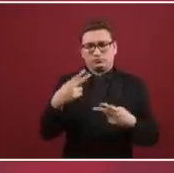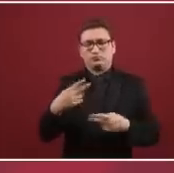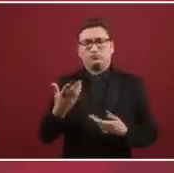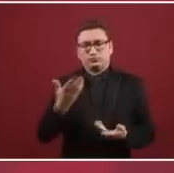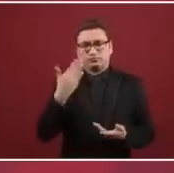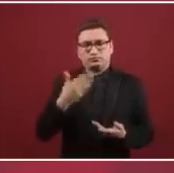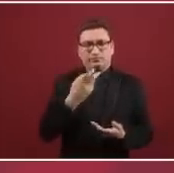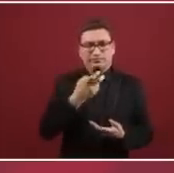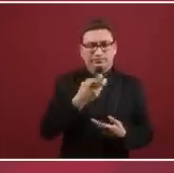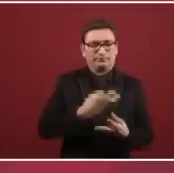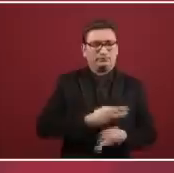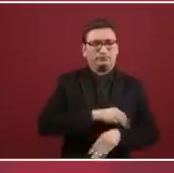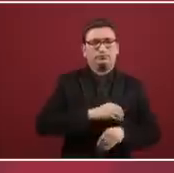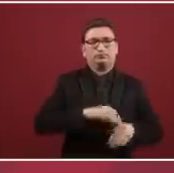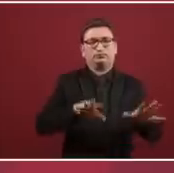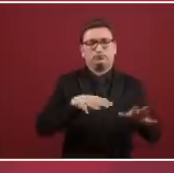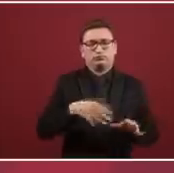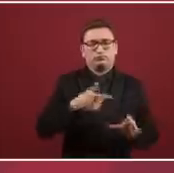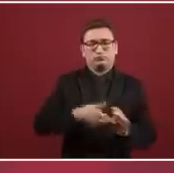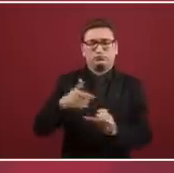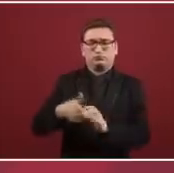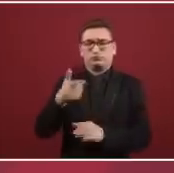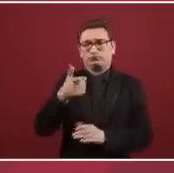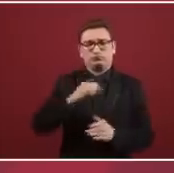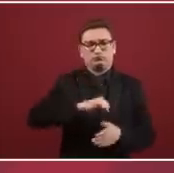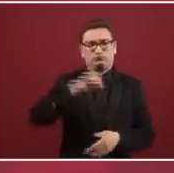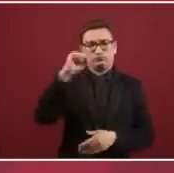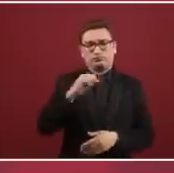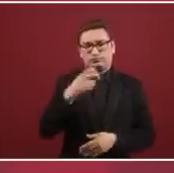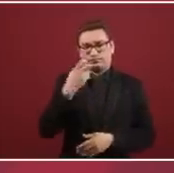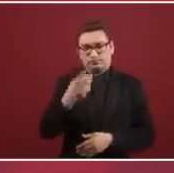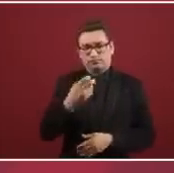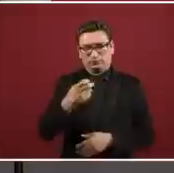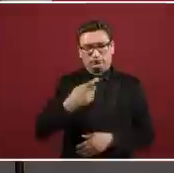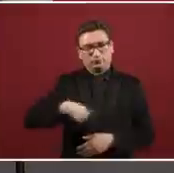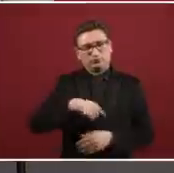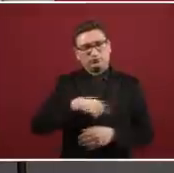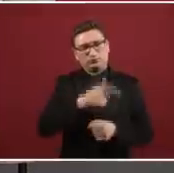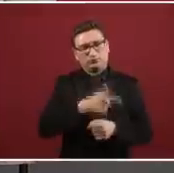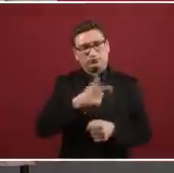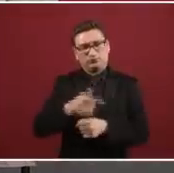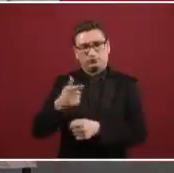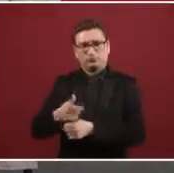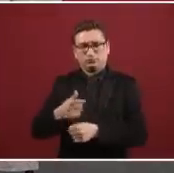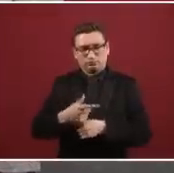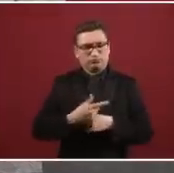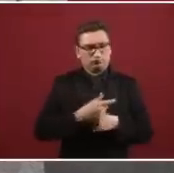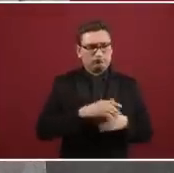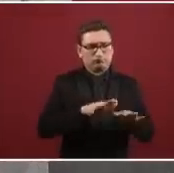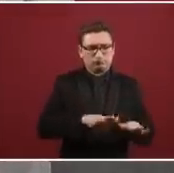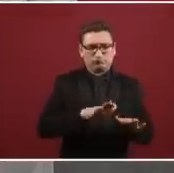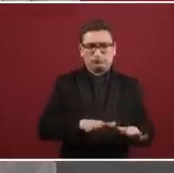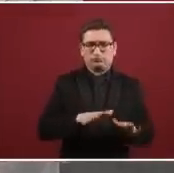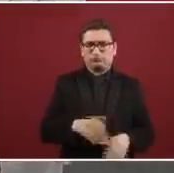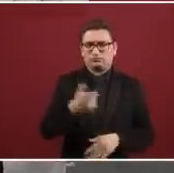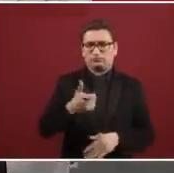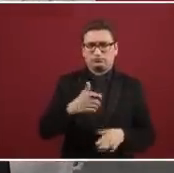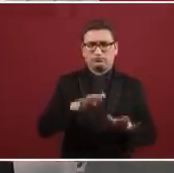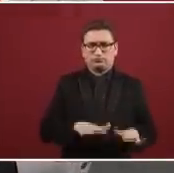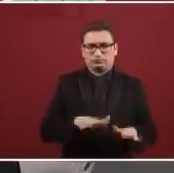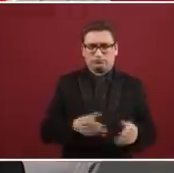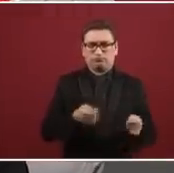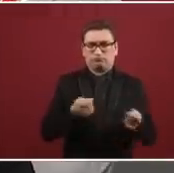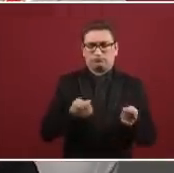en la distribución y esto ayuda para mantener los precios. Hasta